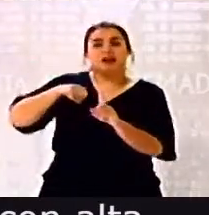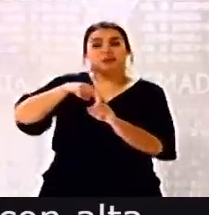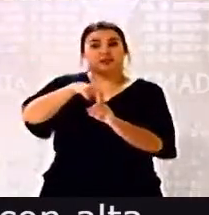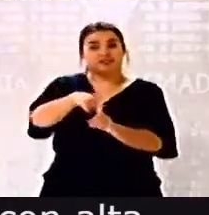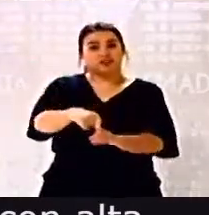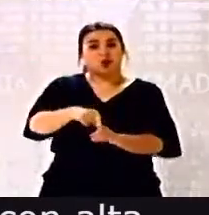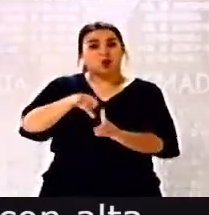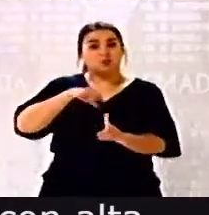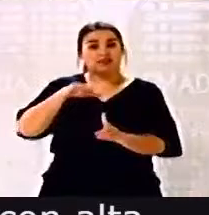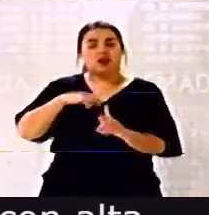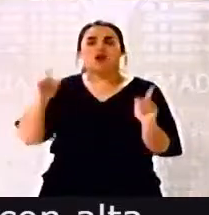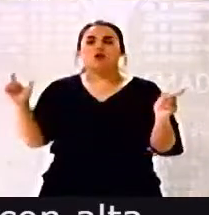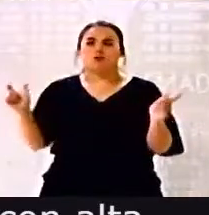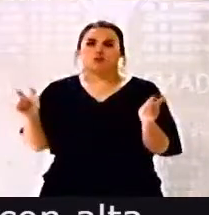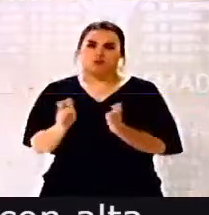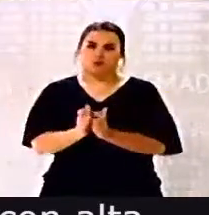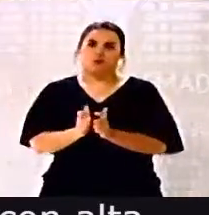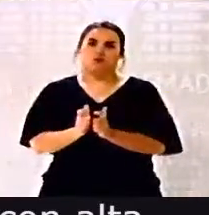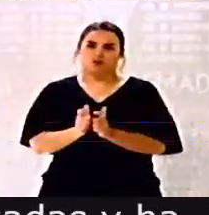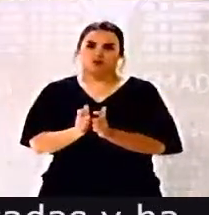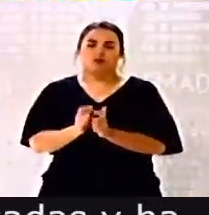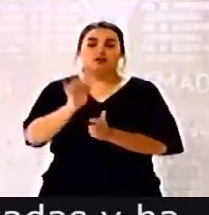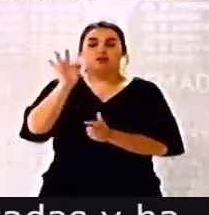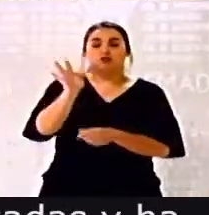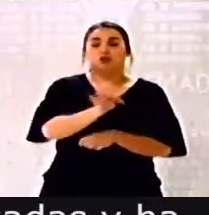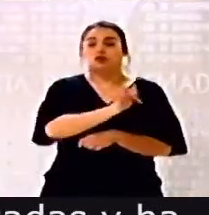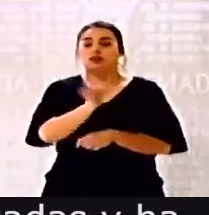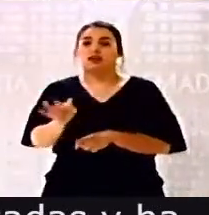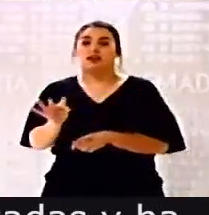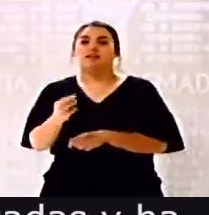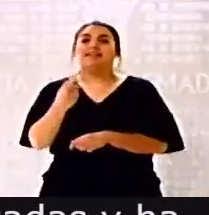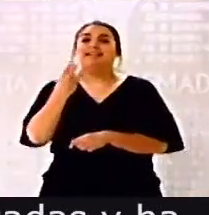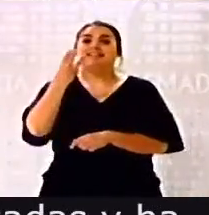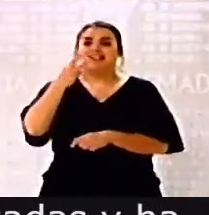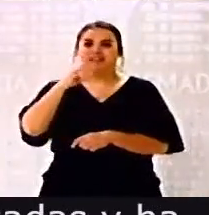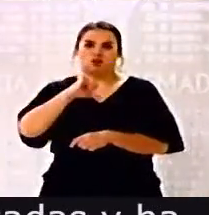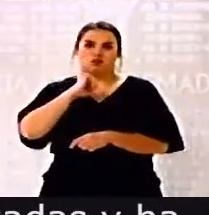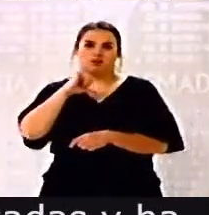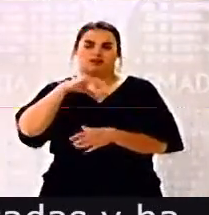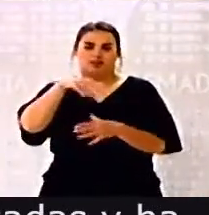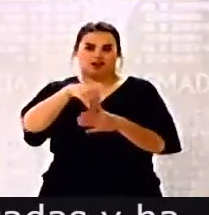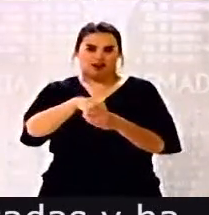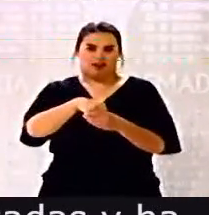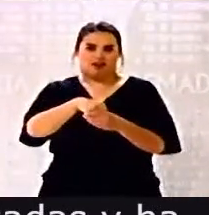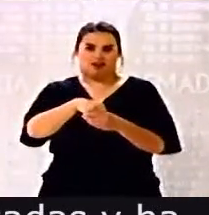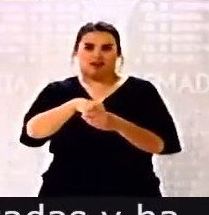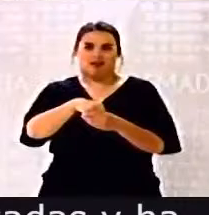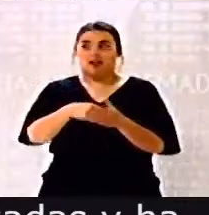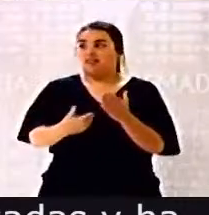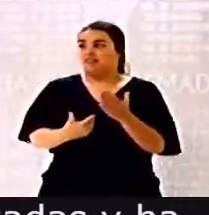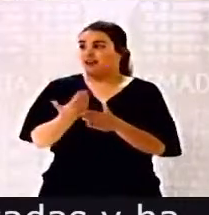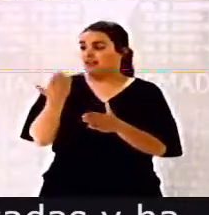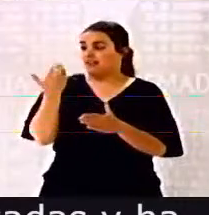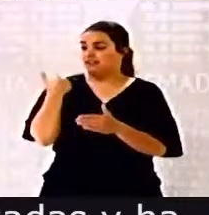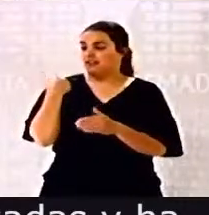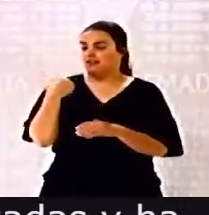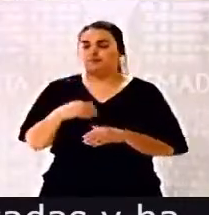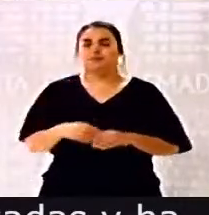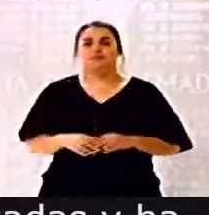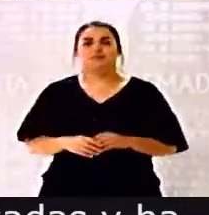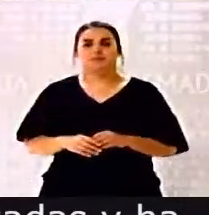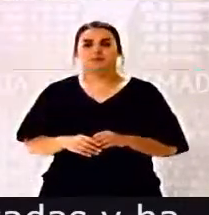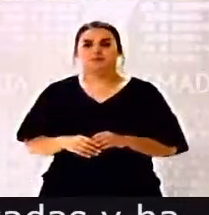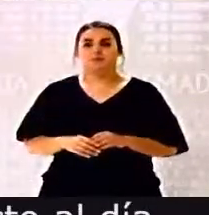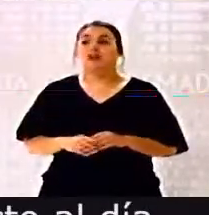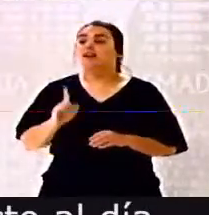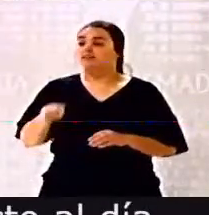sobre los hospitales en un total de 3 hospitalizados con respecto al día anterior. Y